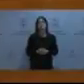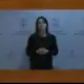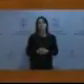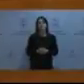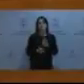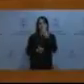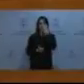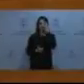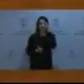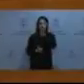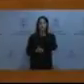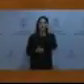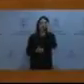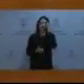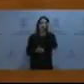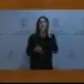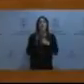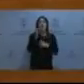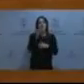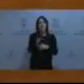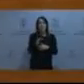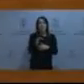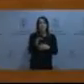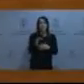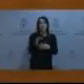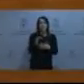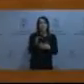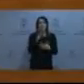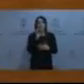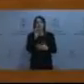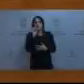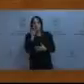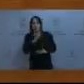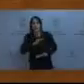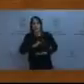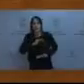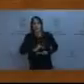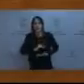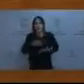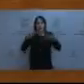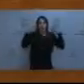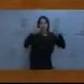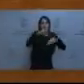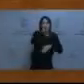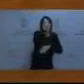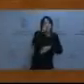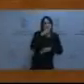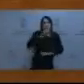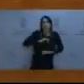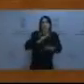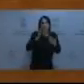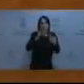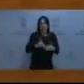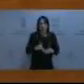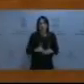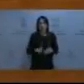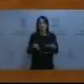la capacidad de atención a estos pacientes en cuanto a que no tienen capacidad. Y por